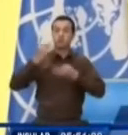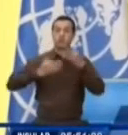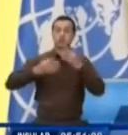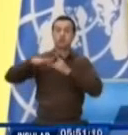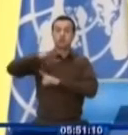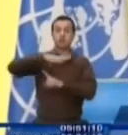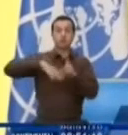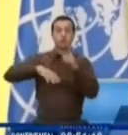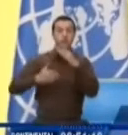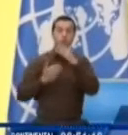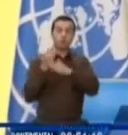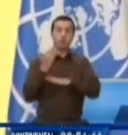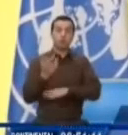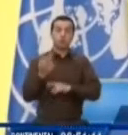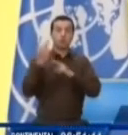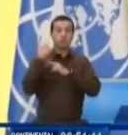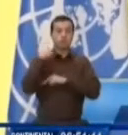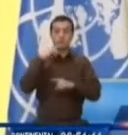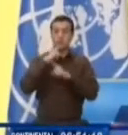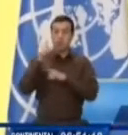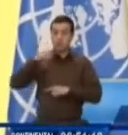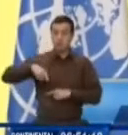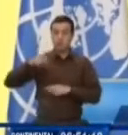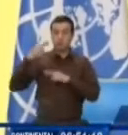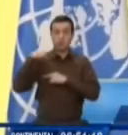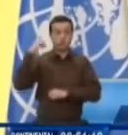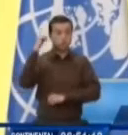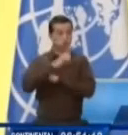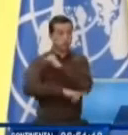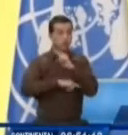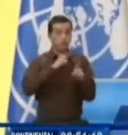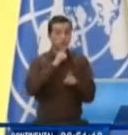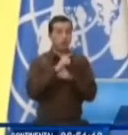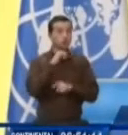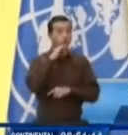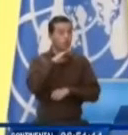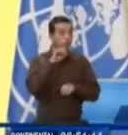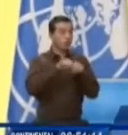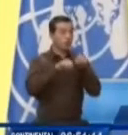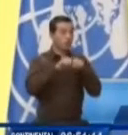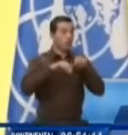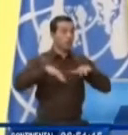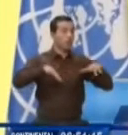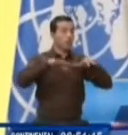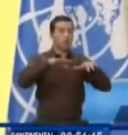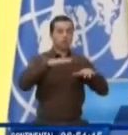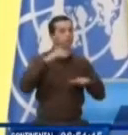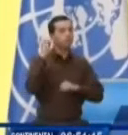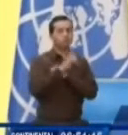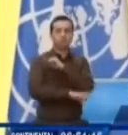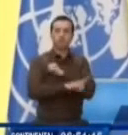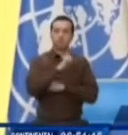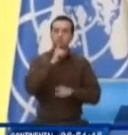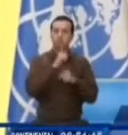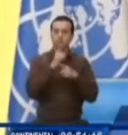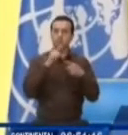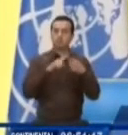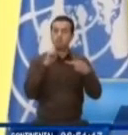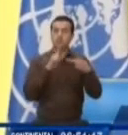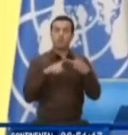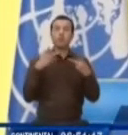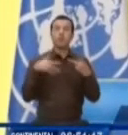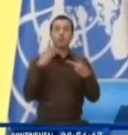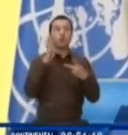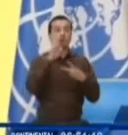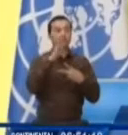Ambiental, la cual debería sancionar los atentados contra los derechos de la naturaleza y establecer las